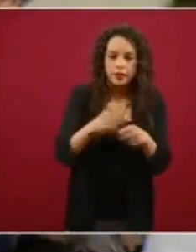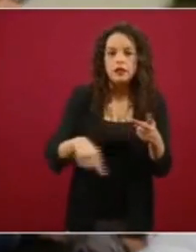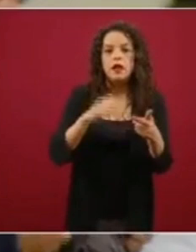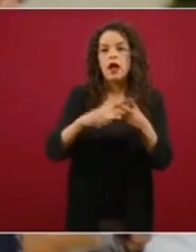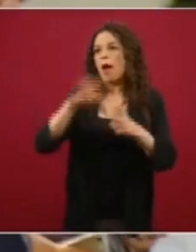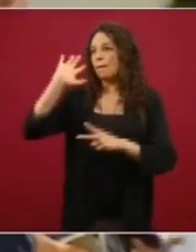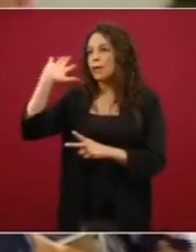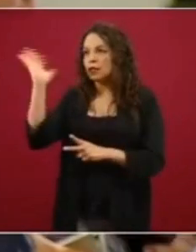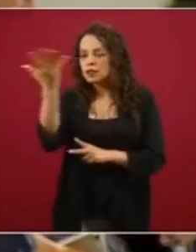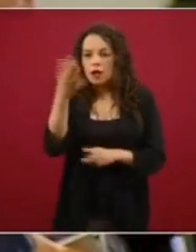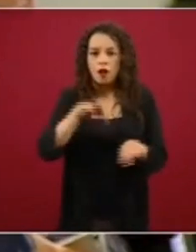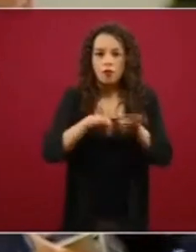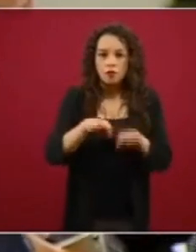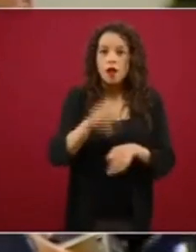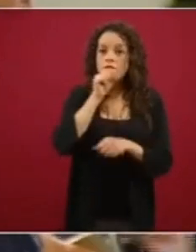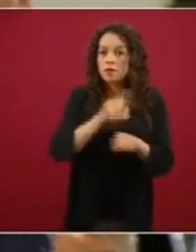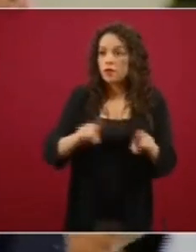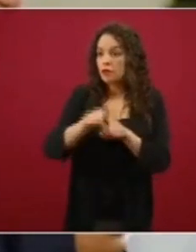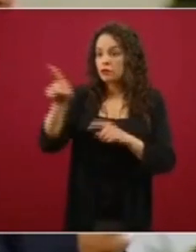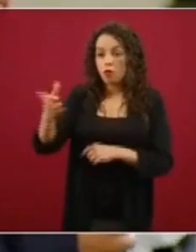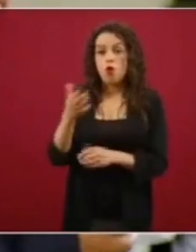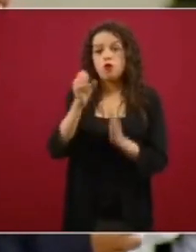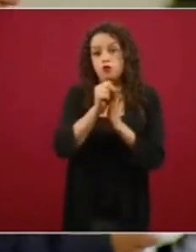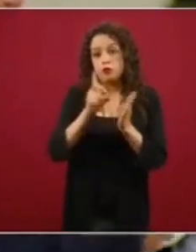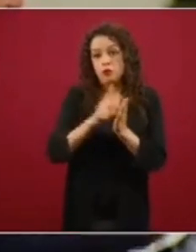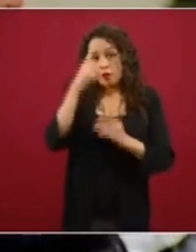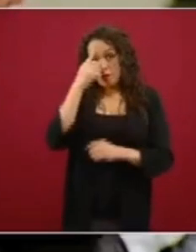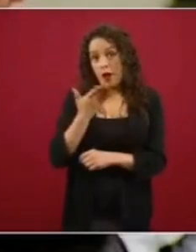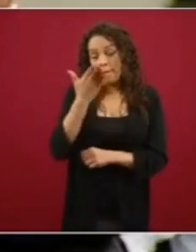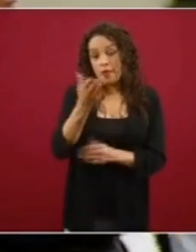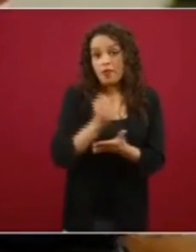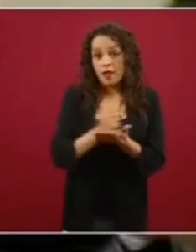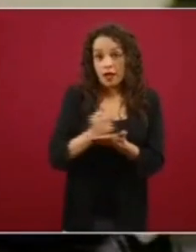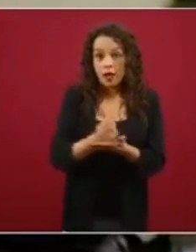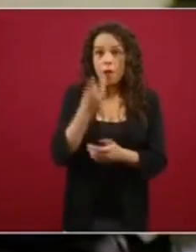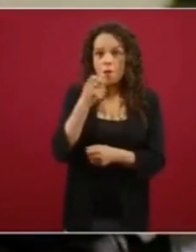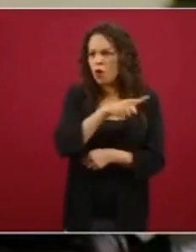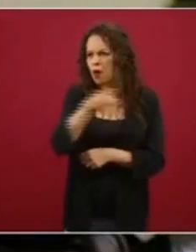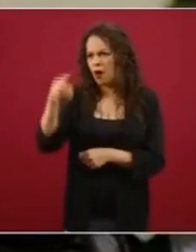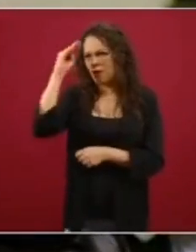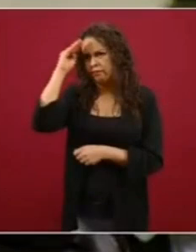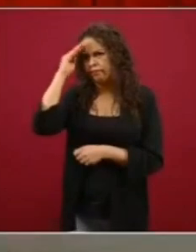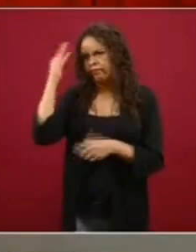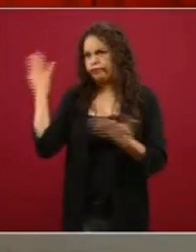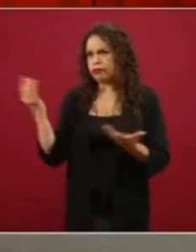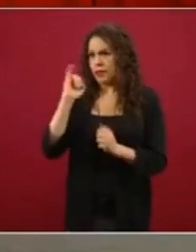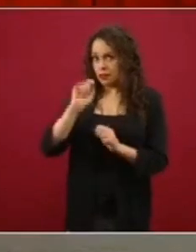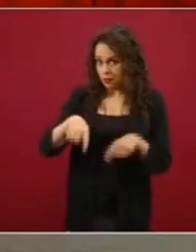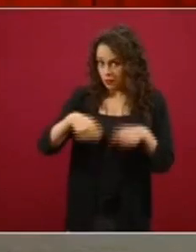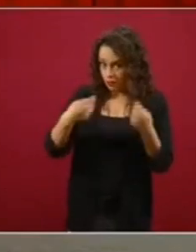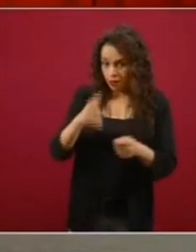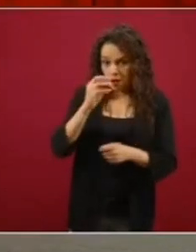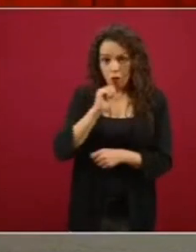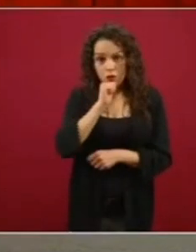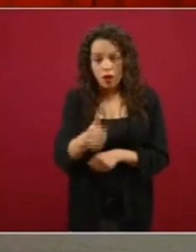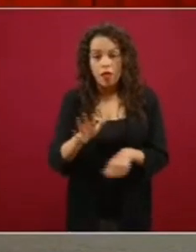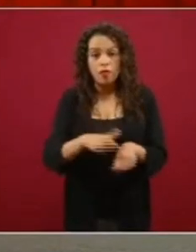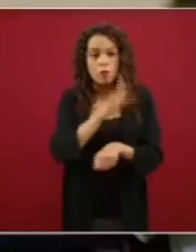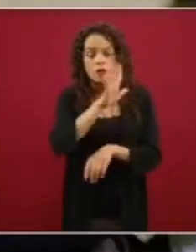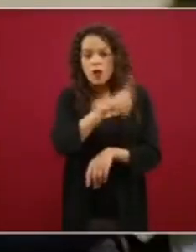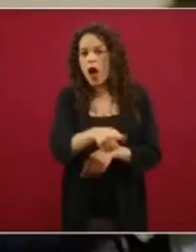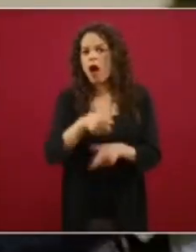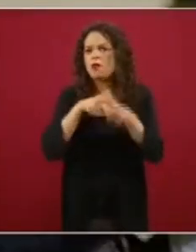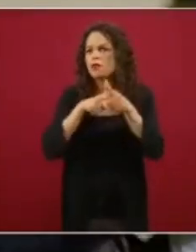también están pidiendo este crédito. Entonces, por eso se sigue preguntando si se los van a aceptar. Ya tienen un mes